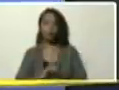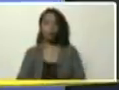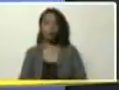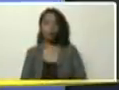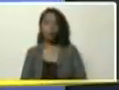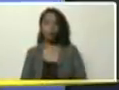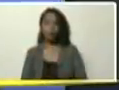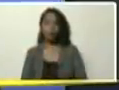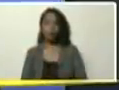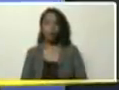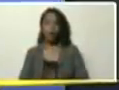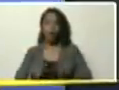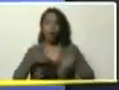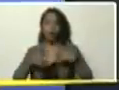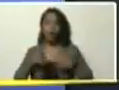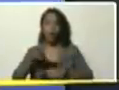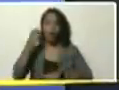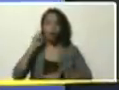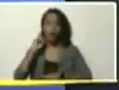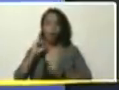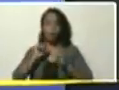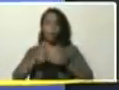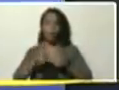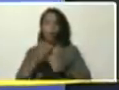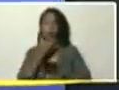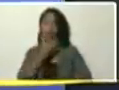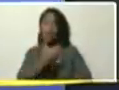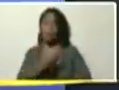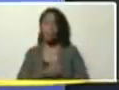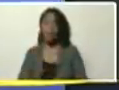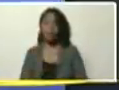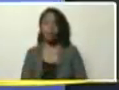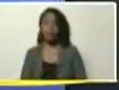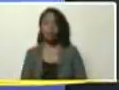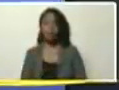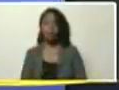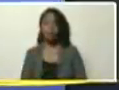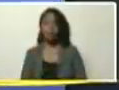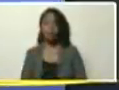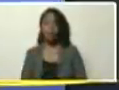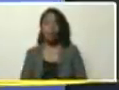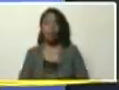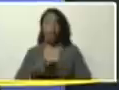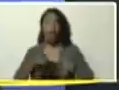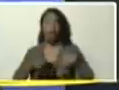La actividad, ayer empezó diciembre, y la actividad